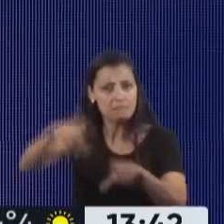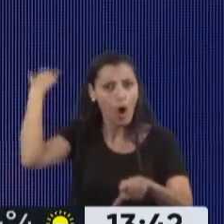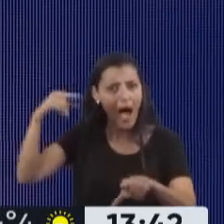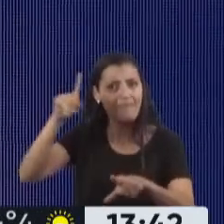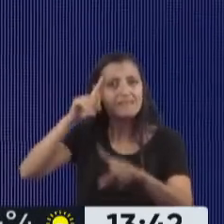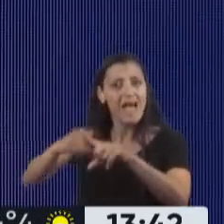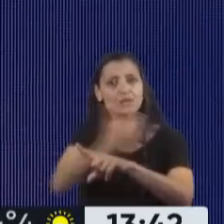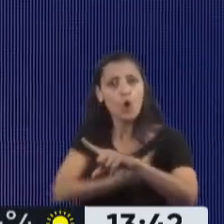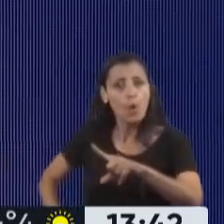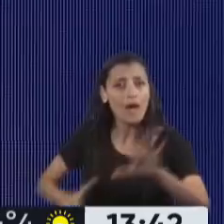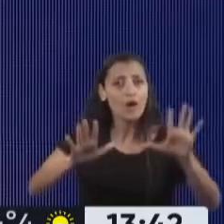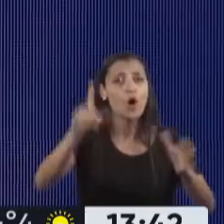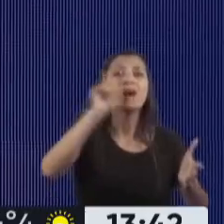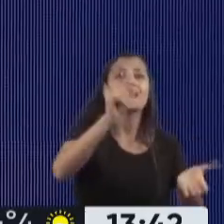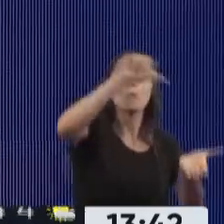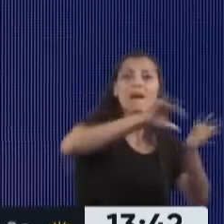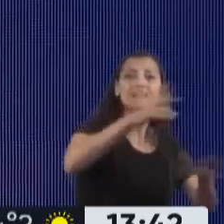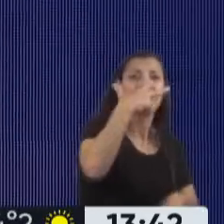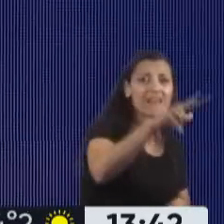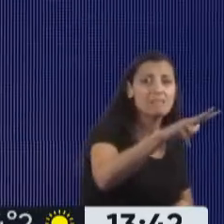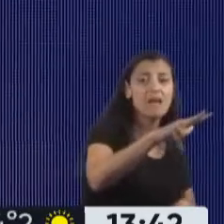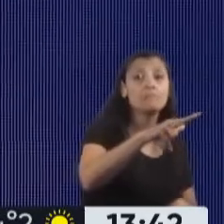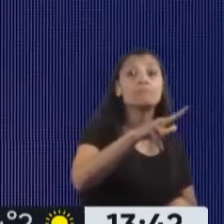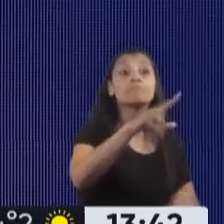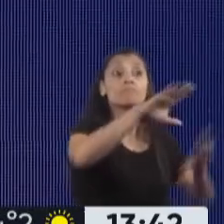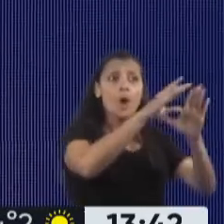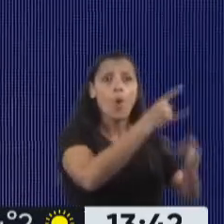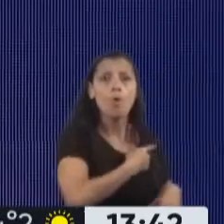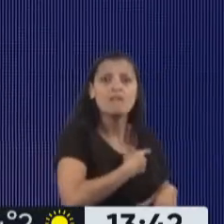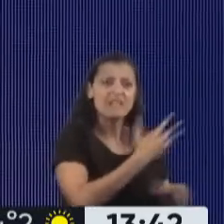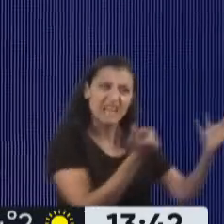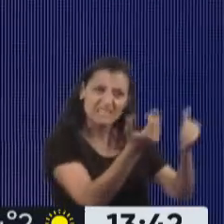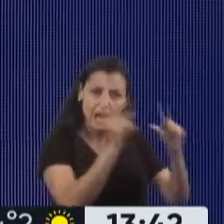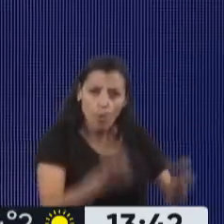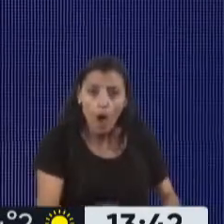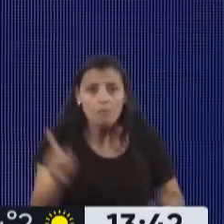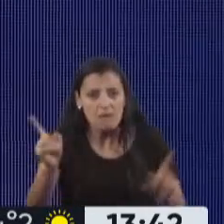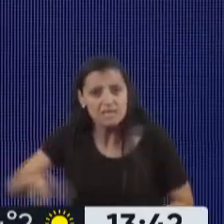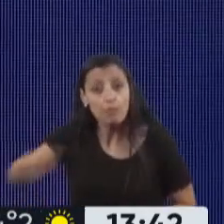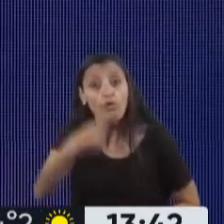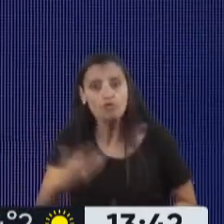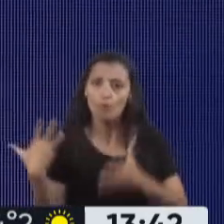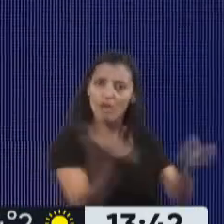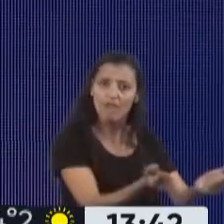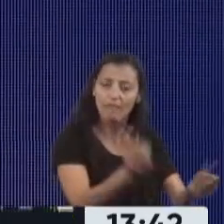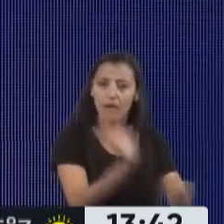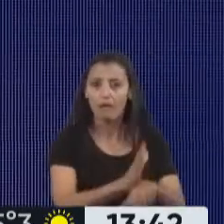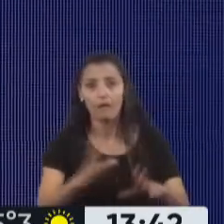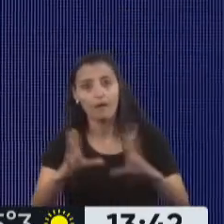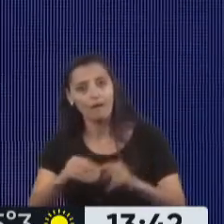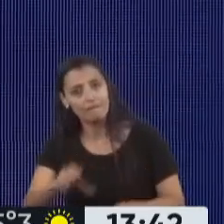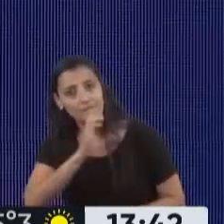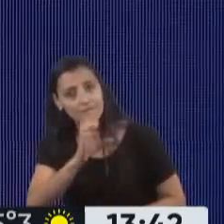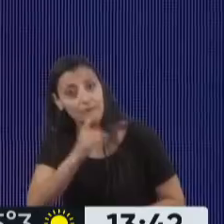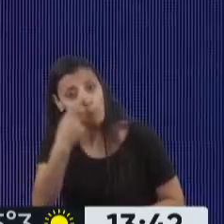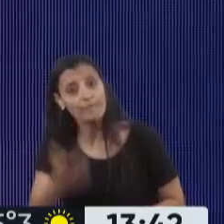el riesgo país en 3.000 le sacaron un montón de recursos a las universidades. Y después son los que dicen que la van a defender. Es